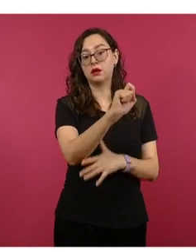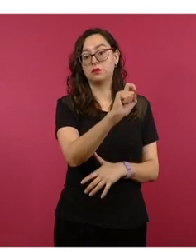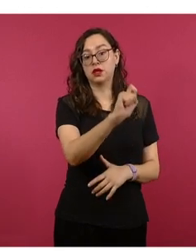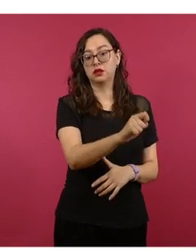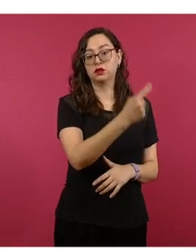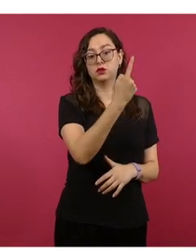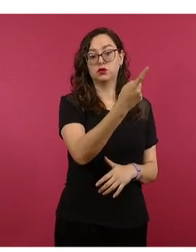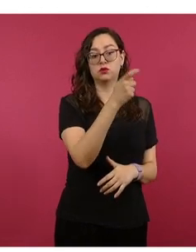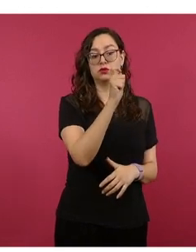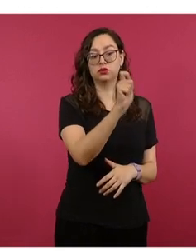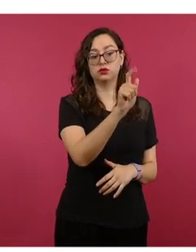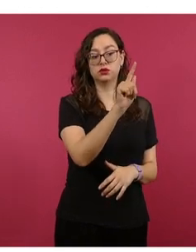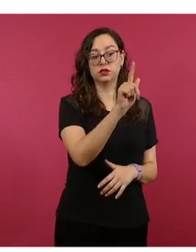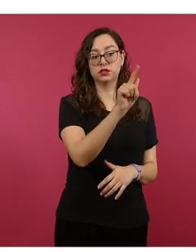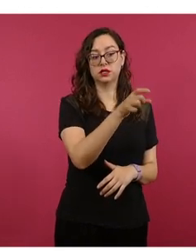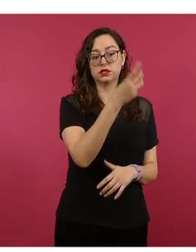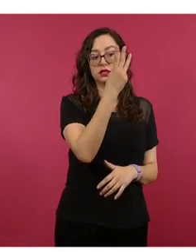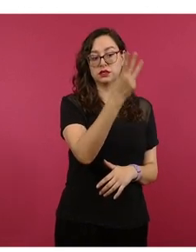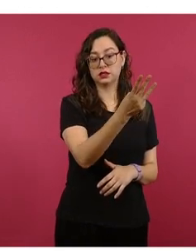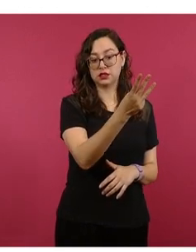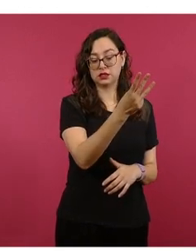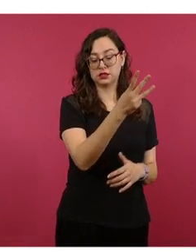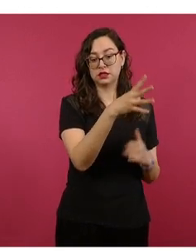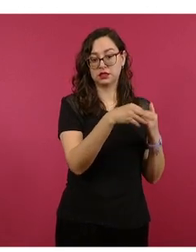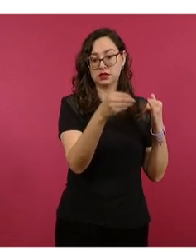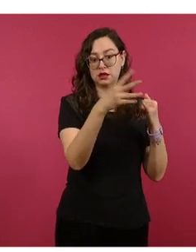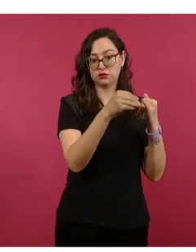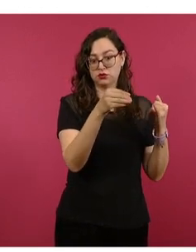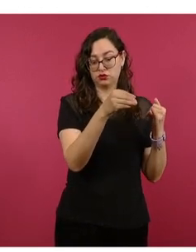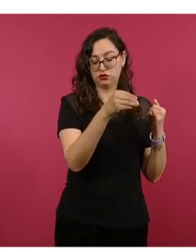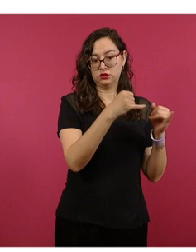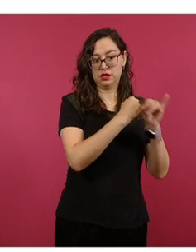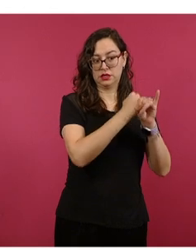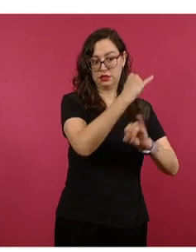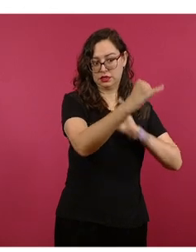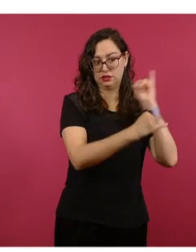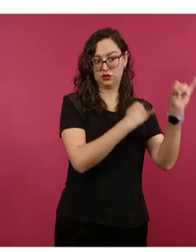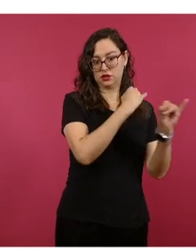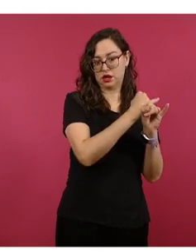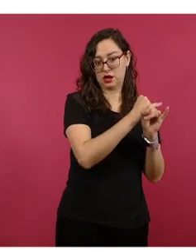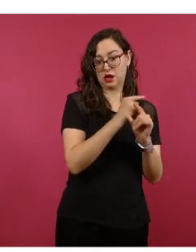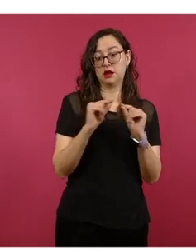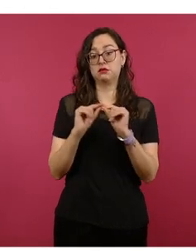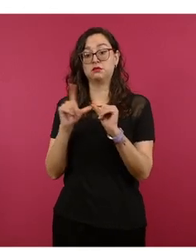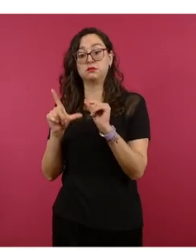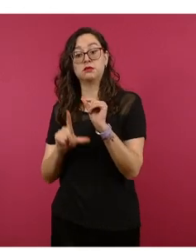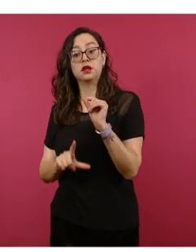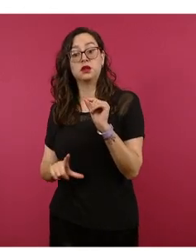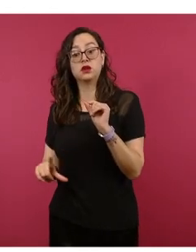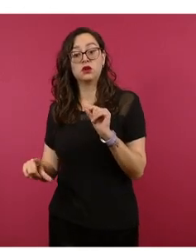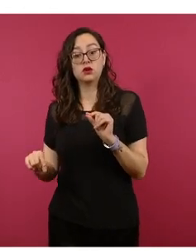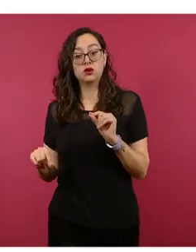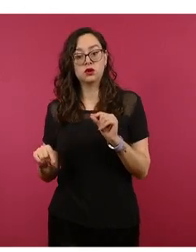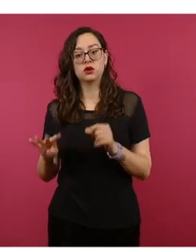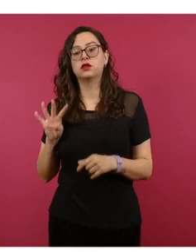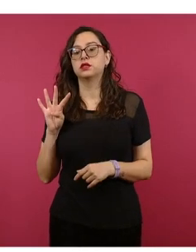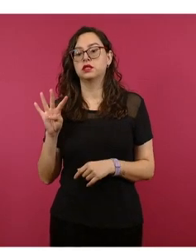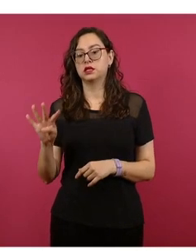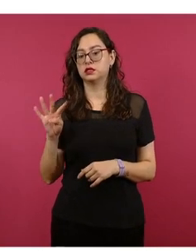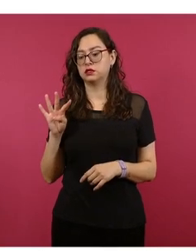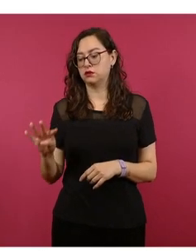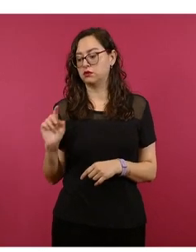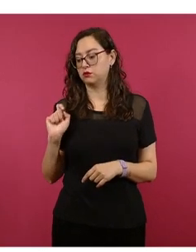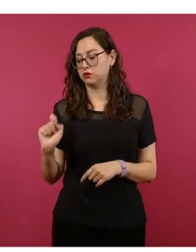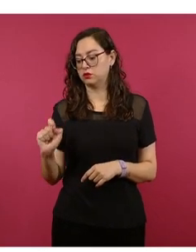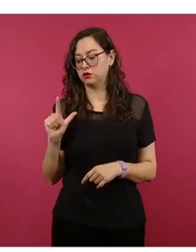21 pesos con 73 pesos el kilogramo, pero a nivel nacional el promedio fue de solamente 19 pesos con 17